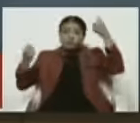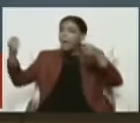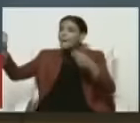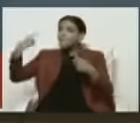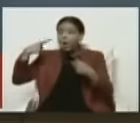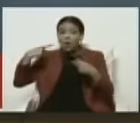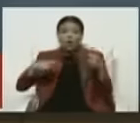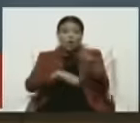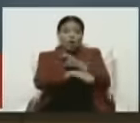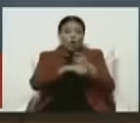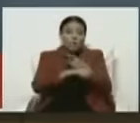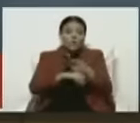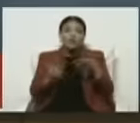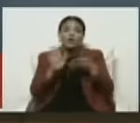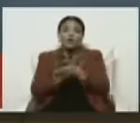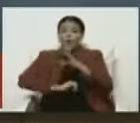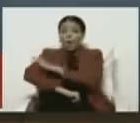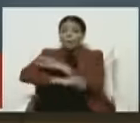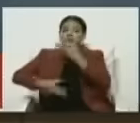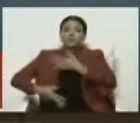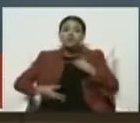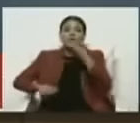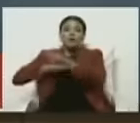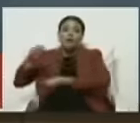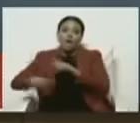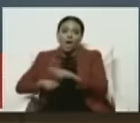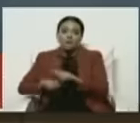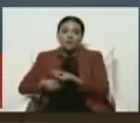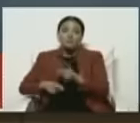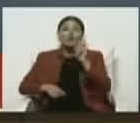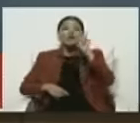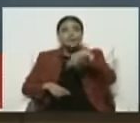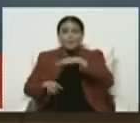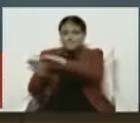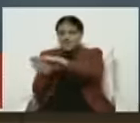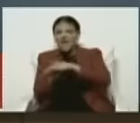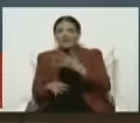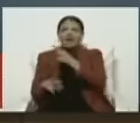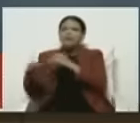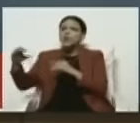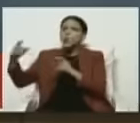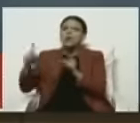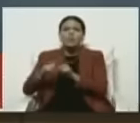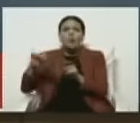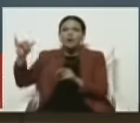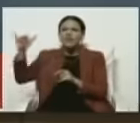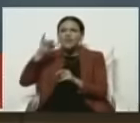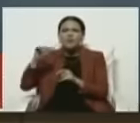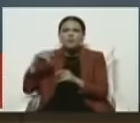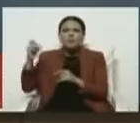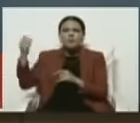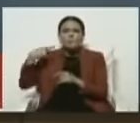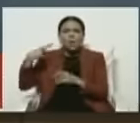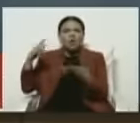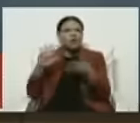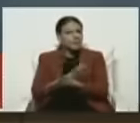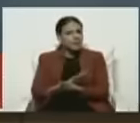hecho. Entre otras cosas, ¿qué denunciaron ellos? Ellos denunciaron que